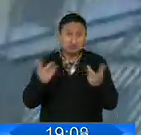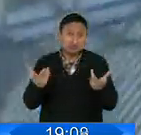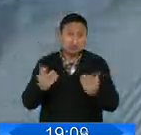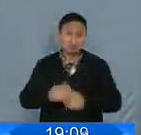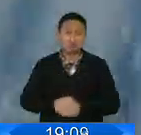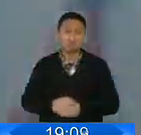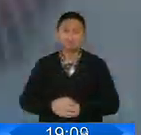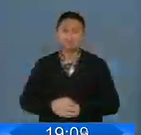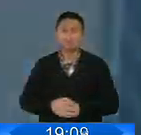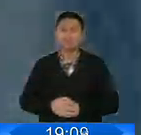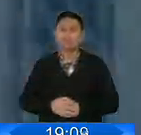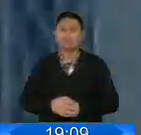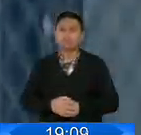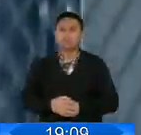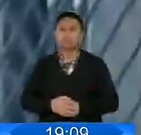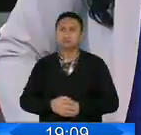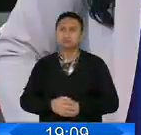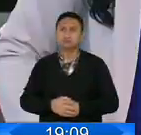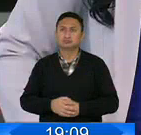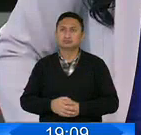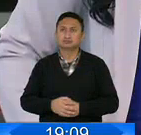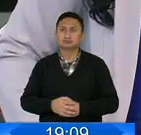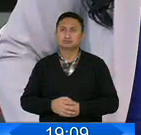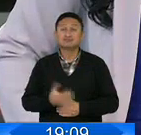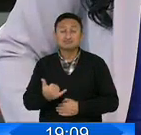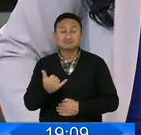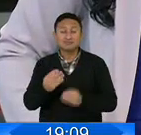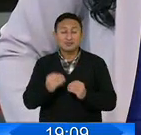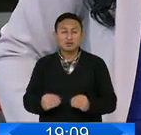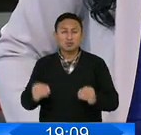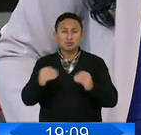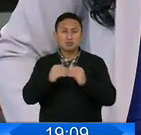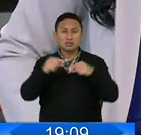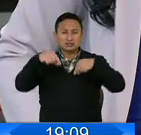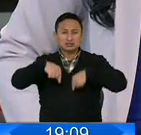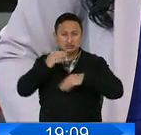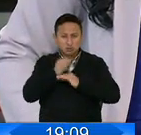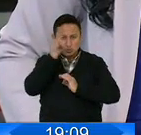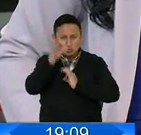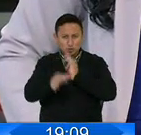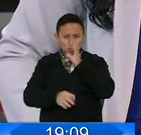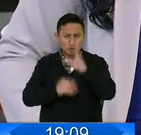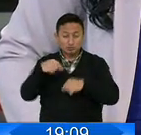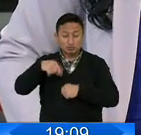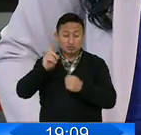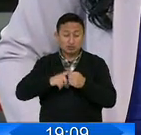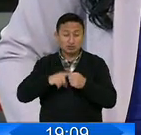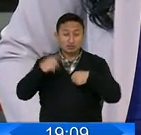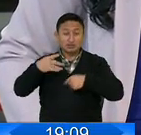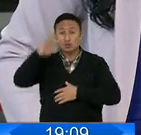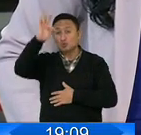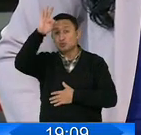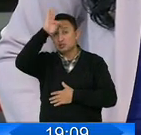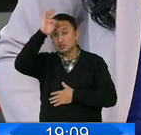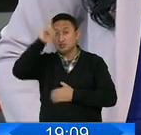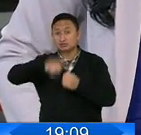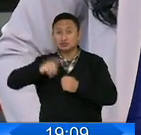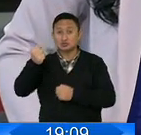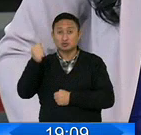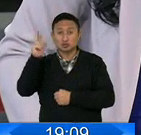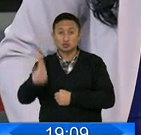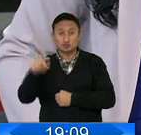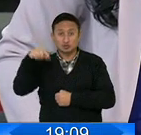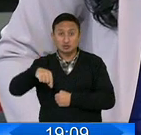informó Caterine Aguirre. Frente al incremento de casos de COVID en la capital, el Hospital IES Quito Sur se encuentra